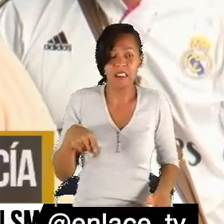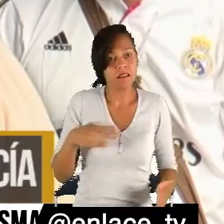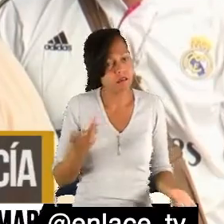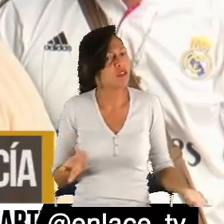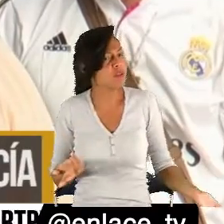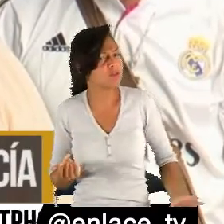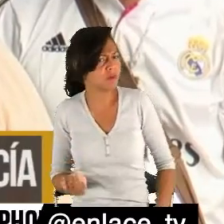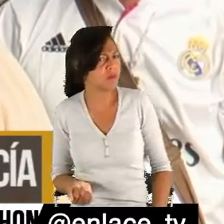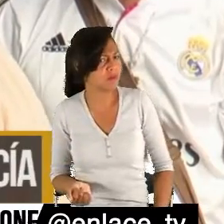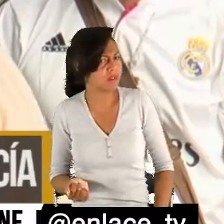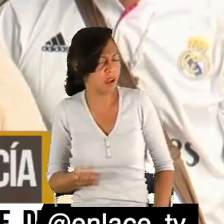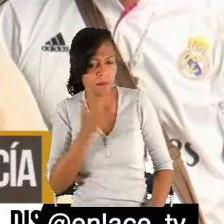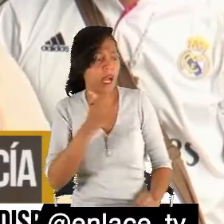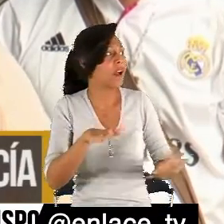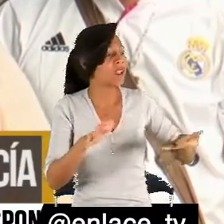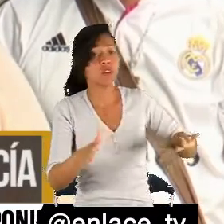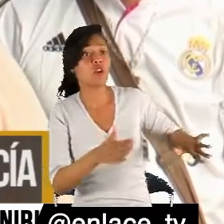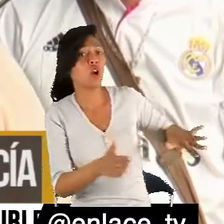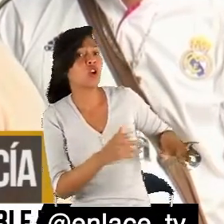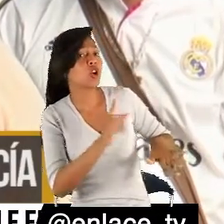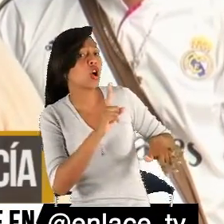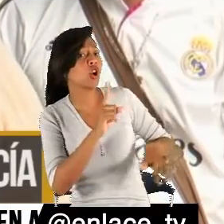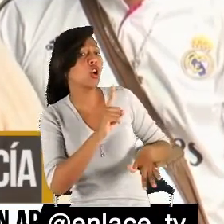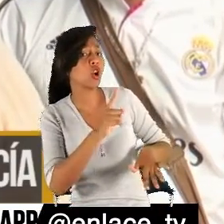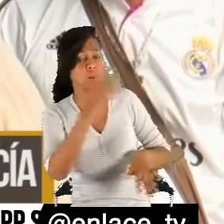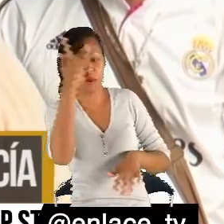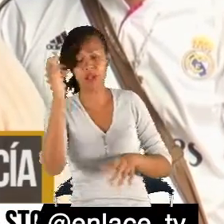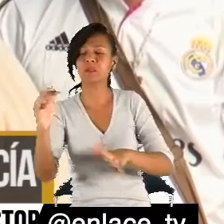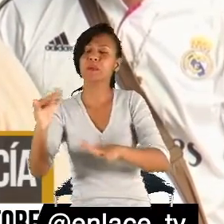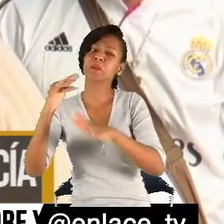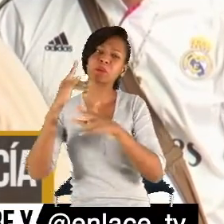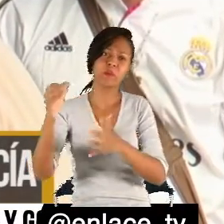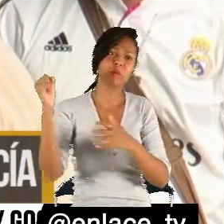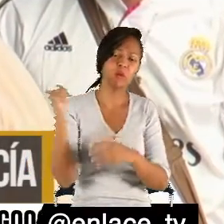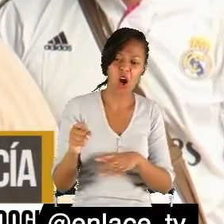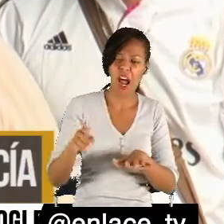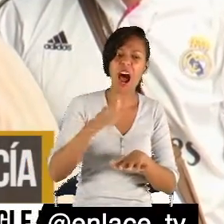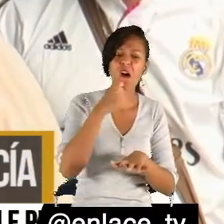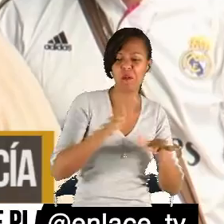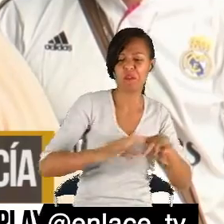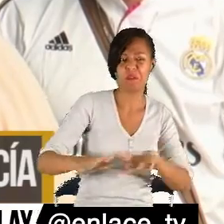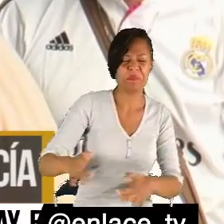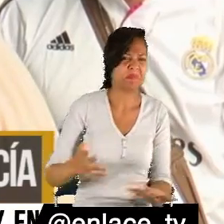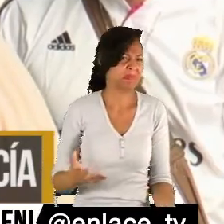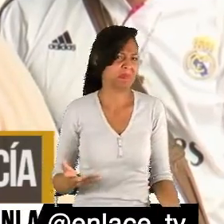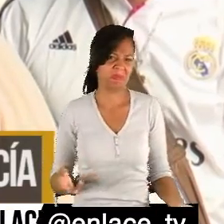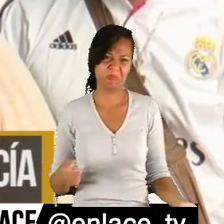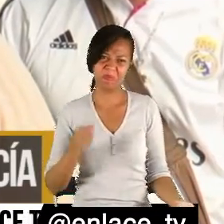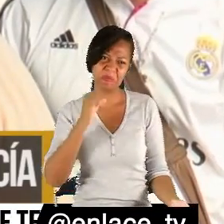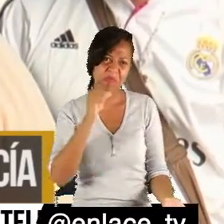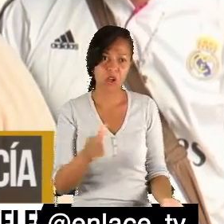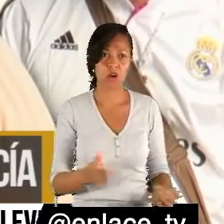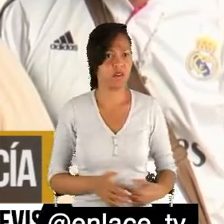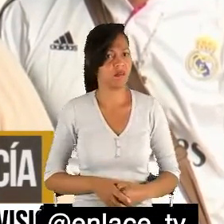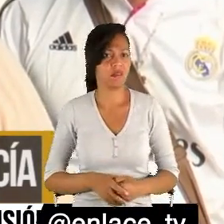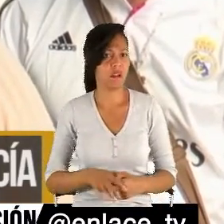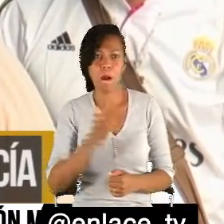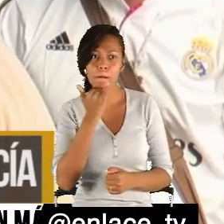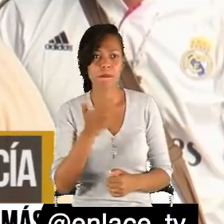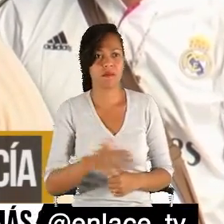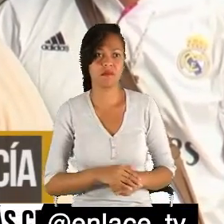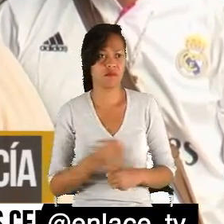déjalo que pasen porque imagínense esa contaminación no nos tiene al borde de ella desde hacer un acto ya desde